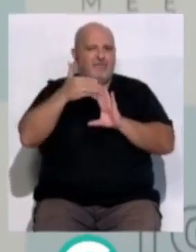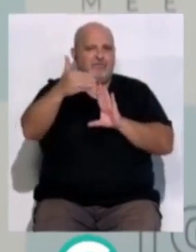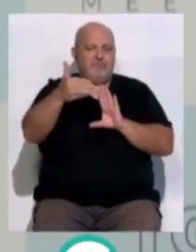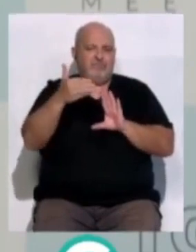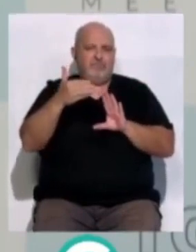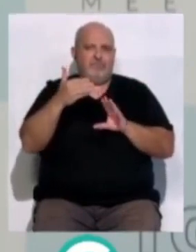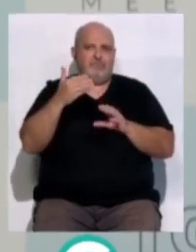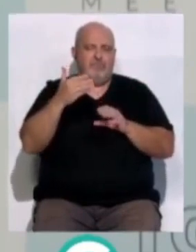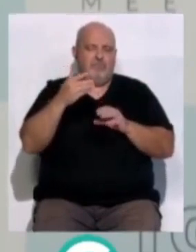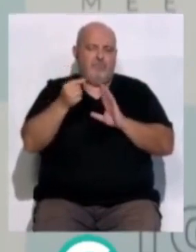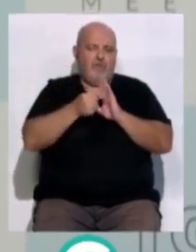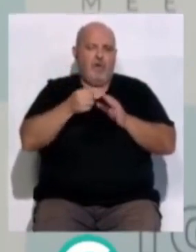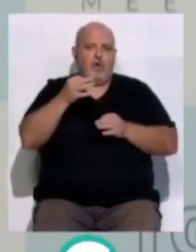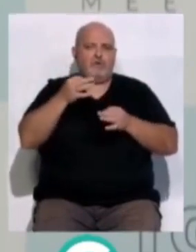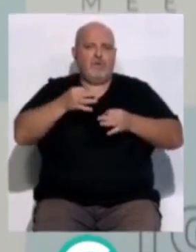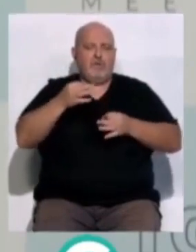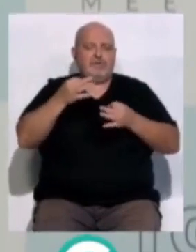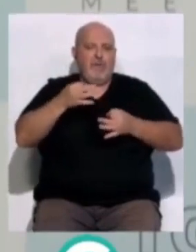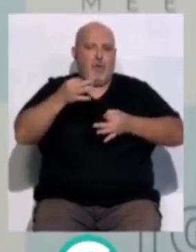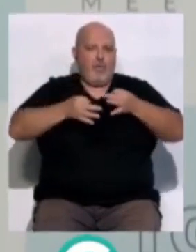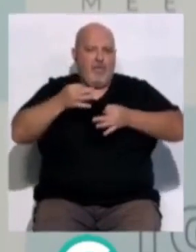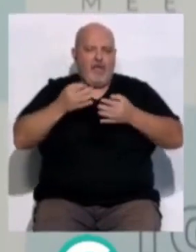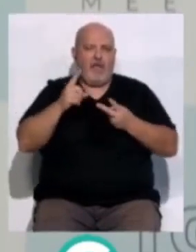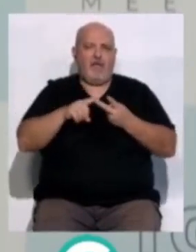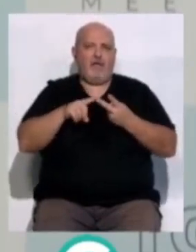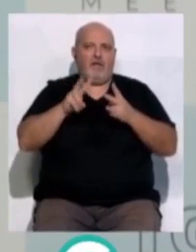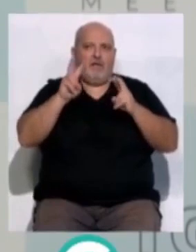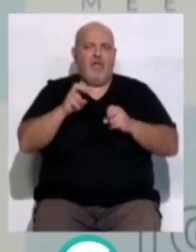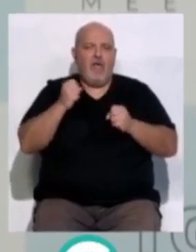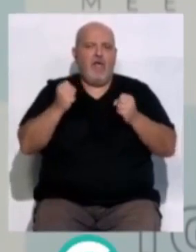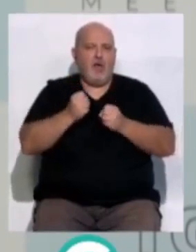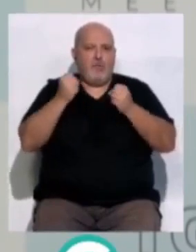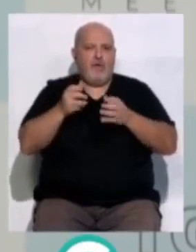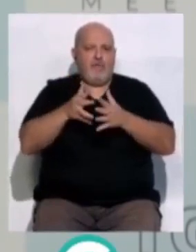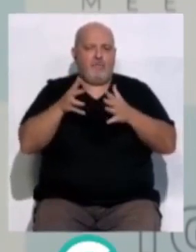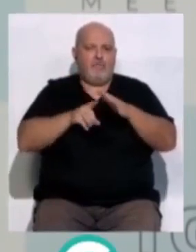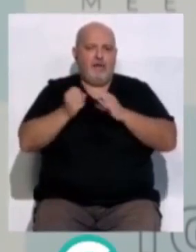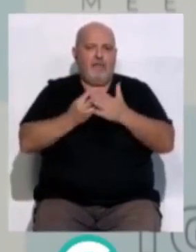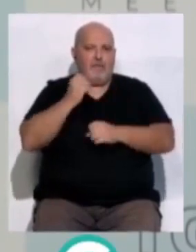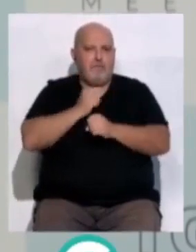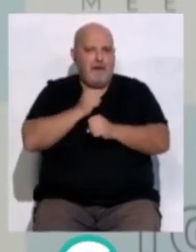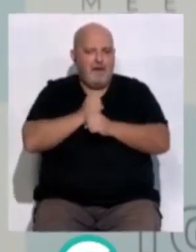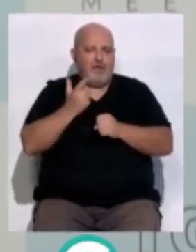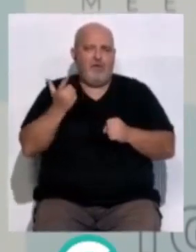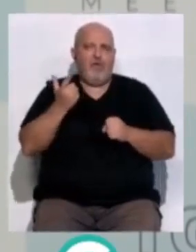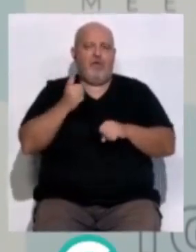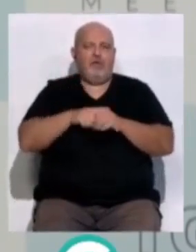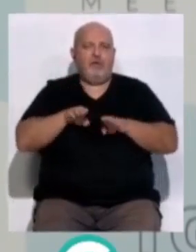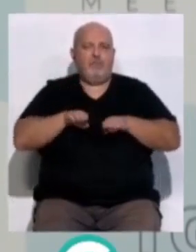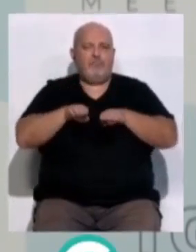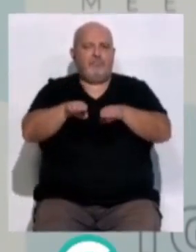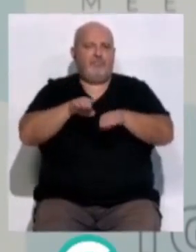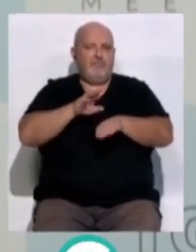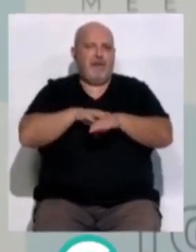principios de actuación, seguridad jurídica, preservar, por supuesto, la actividad económica, preservar la creación de empleo, al tiempo que generar los